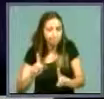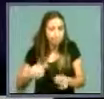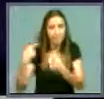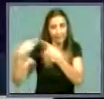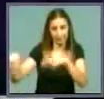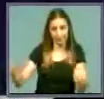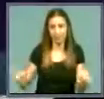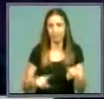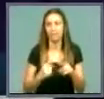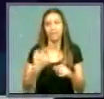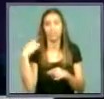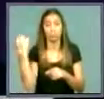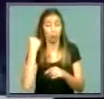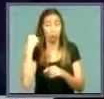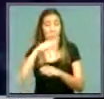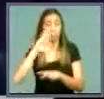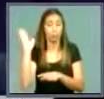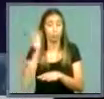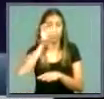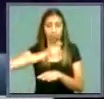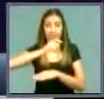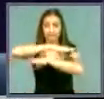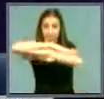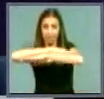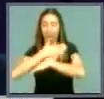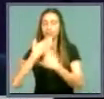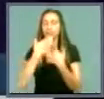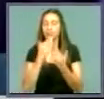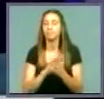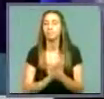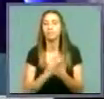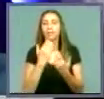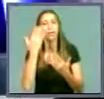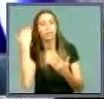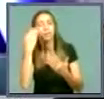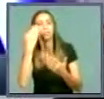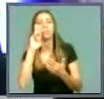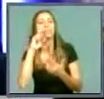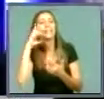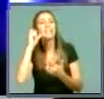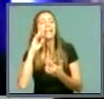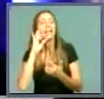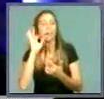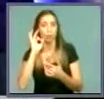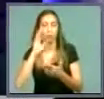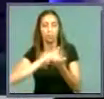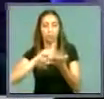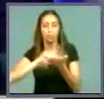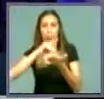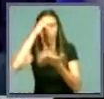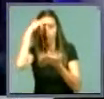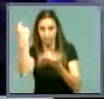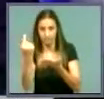que es un bien preciado que tenemos de todos, nuestra querida democracia. Gracias. Muchísimas gracias. La palabra del diputado nacional José